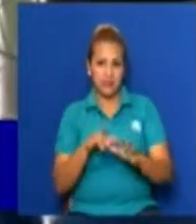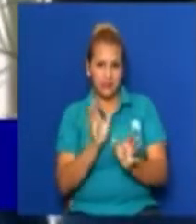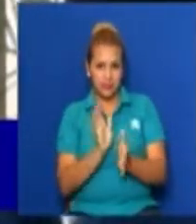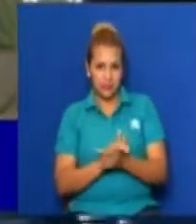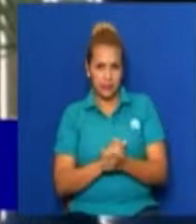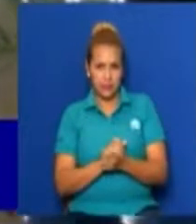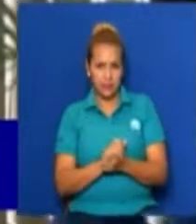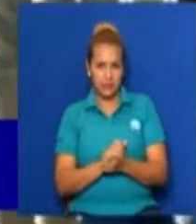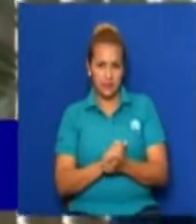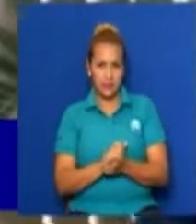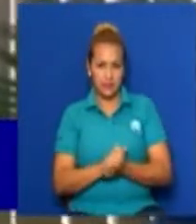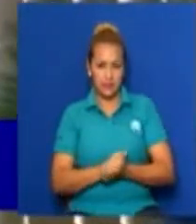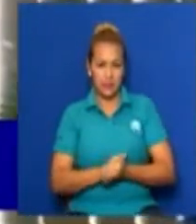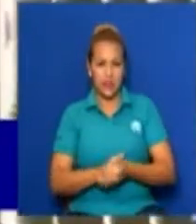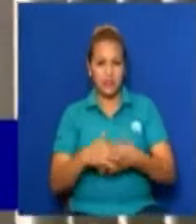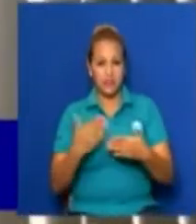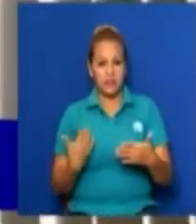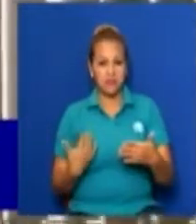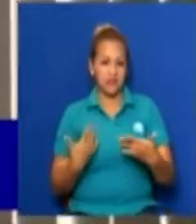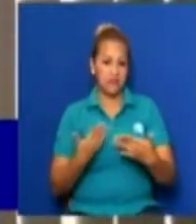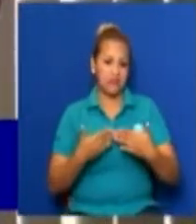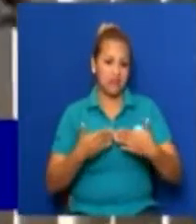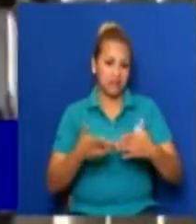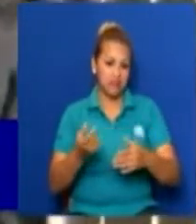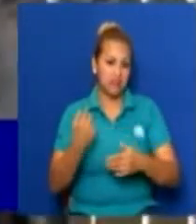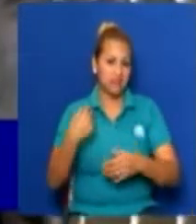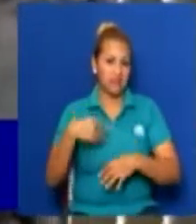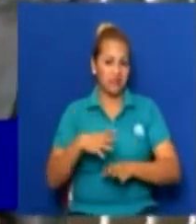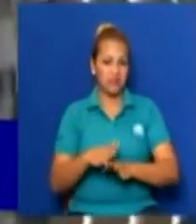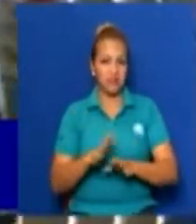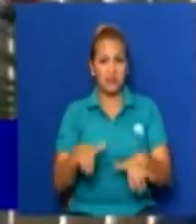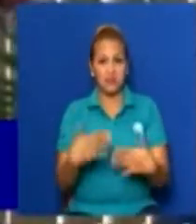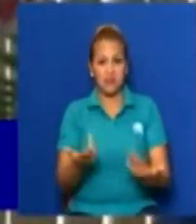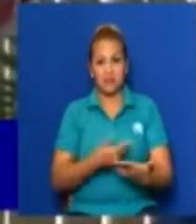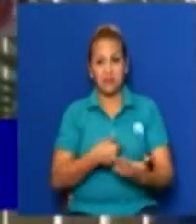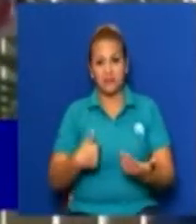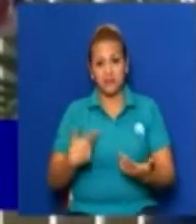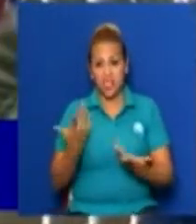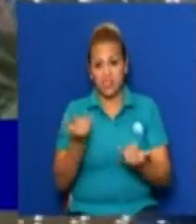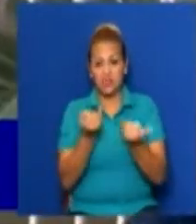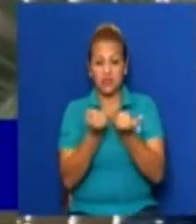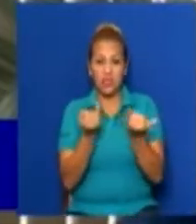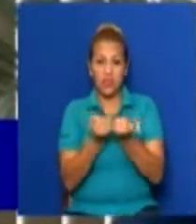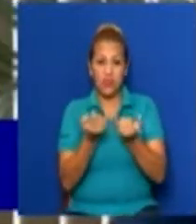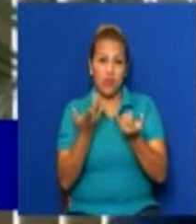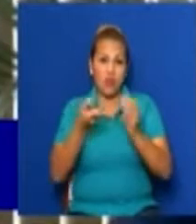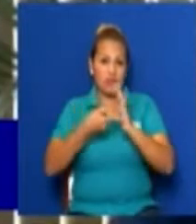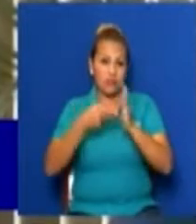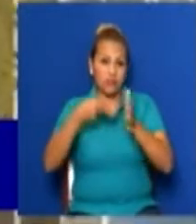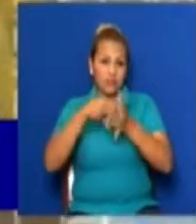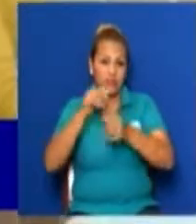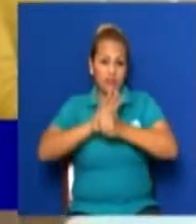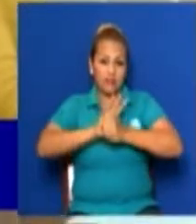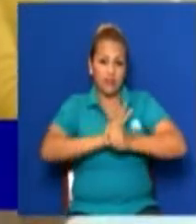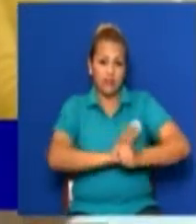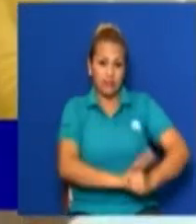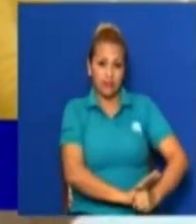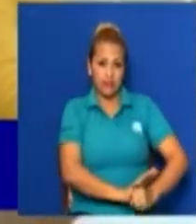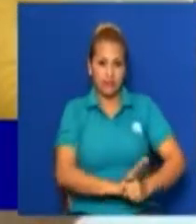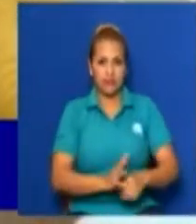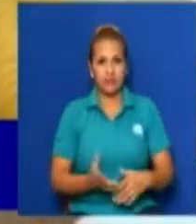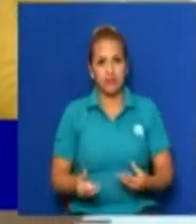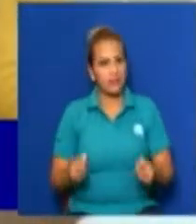un cuerpazo. Y eso produce una discriminación, pero discriminación